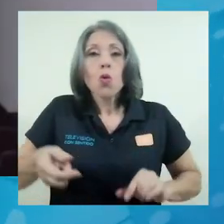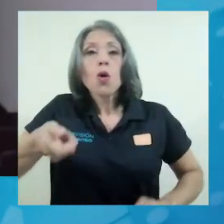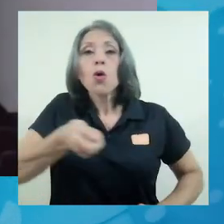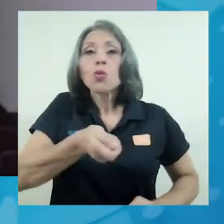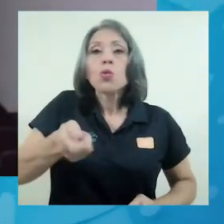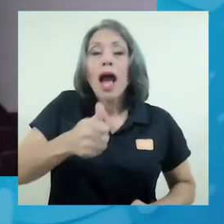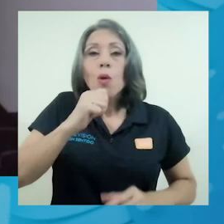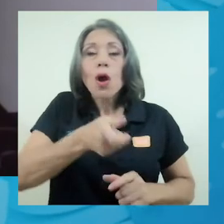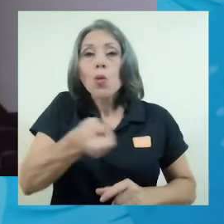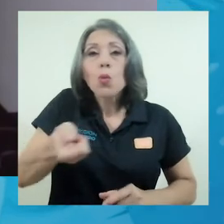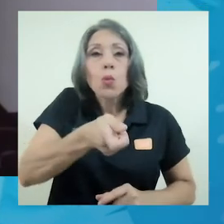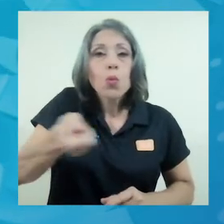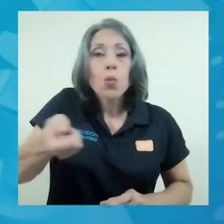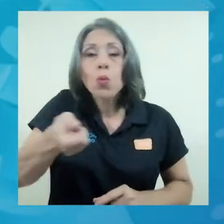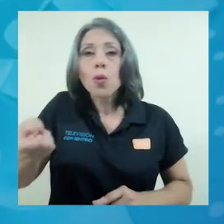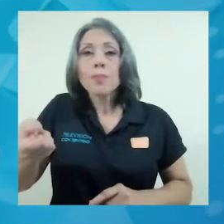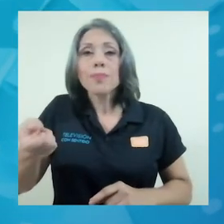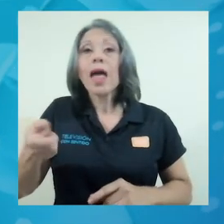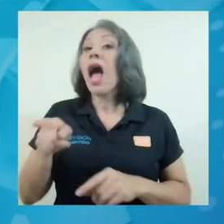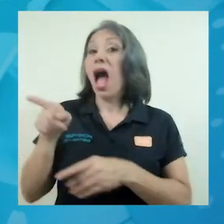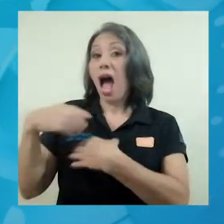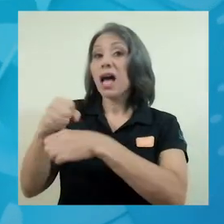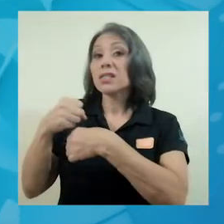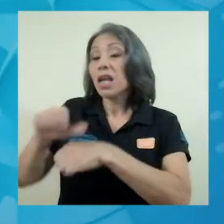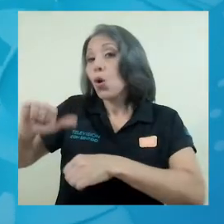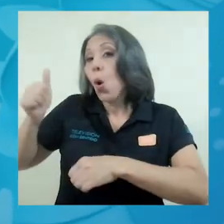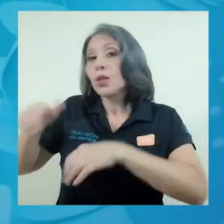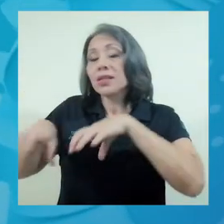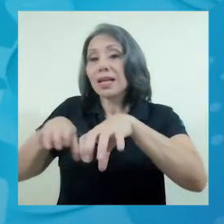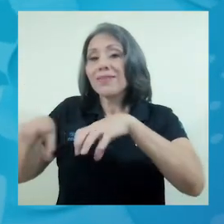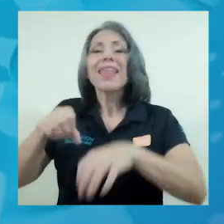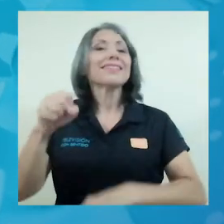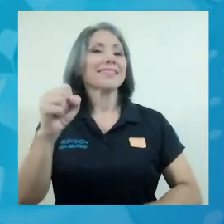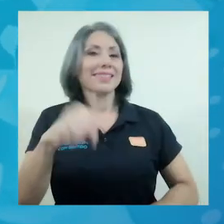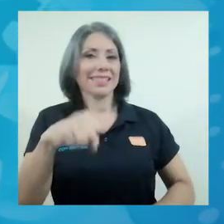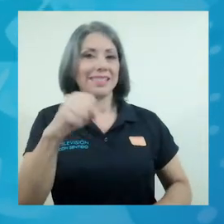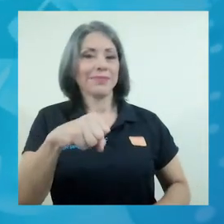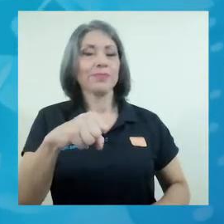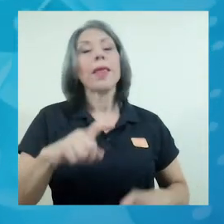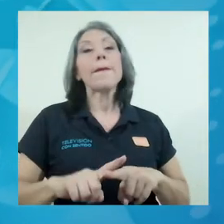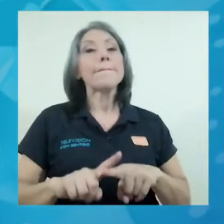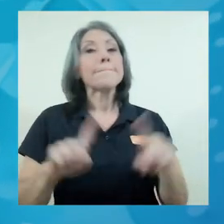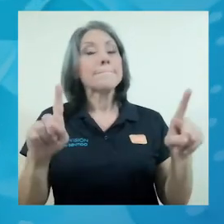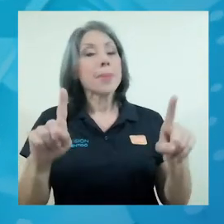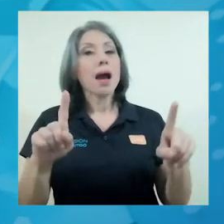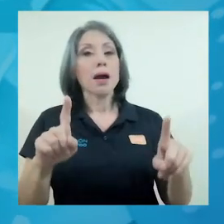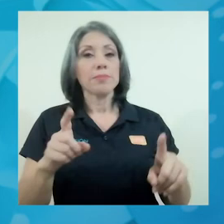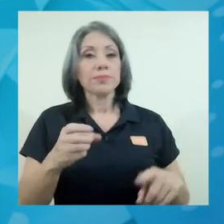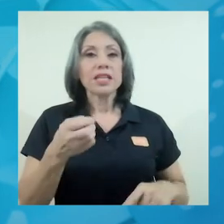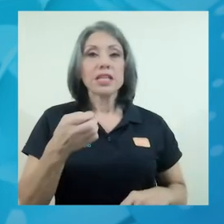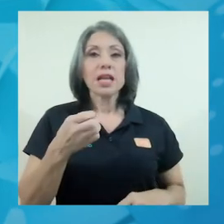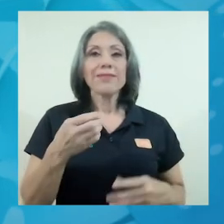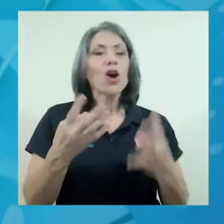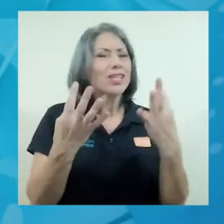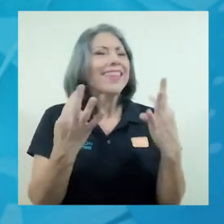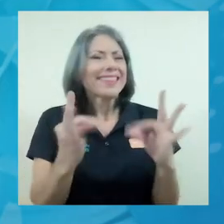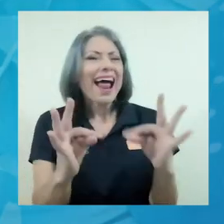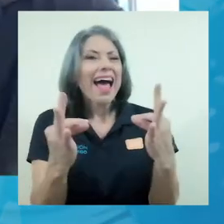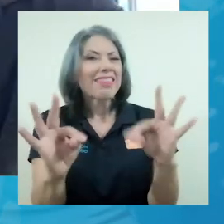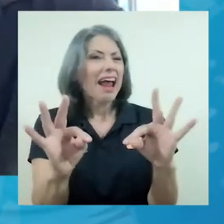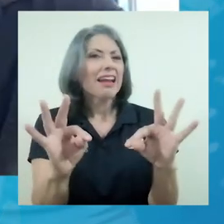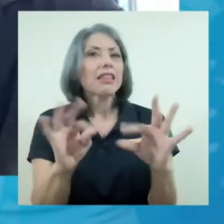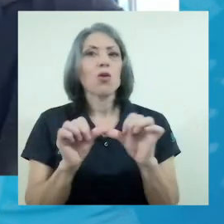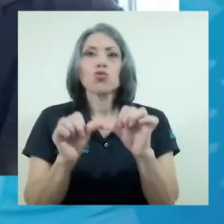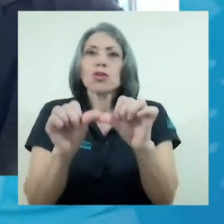de hacer o sea de producción o está verdad o sea tratar de mantener la rutina cuando se pueda hasta donde se pueda lógicamente